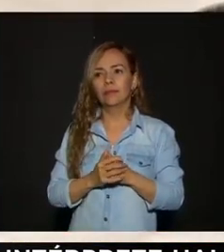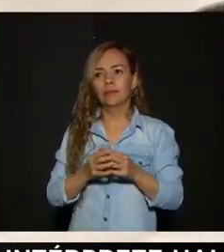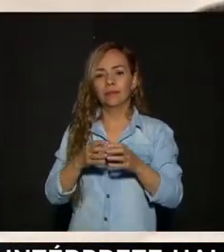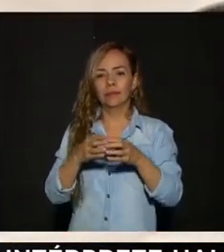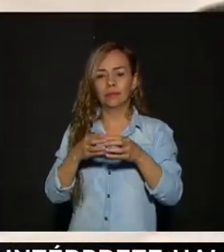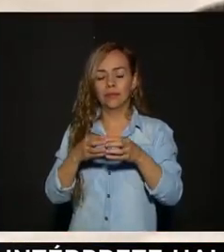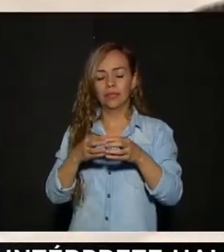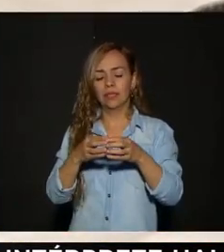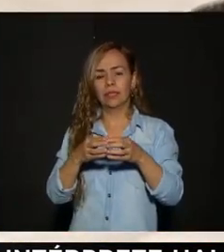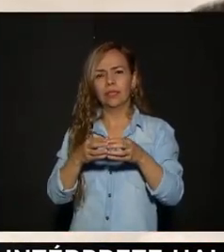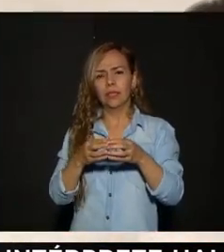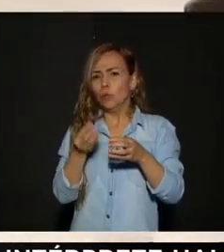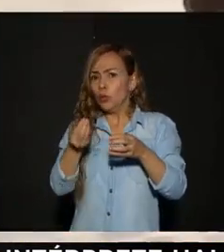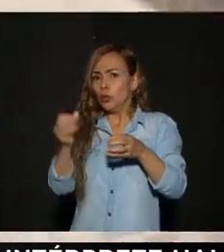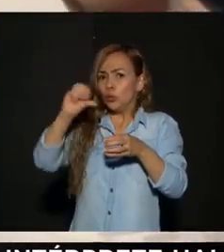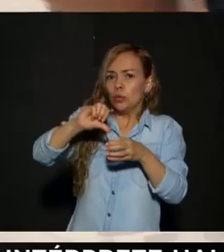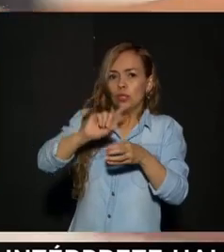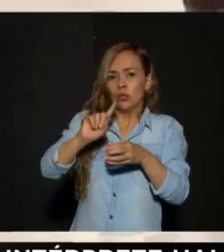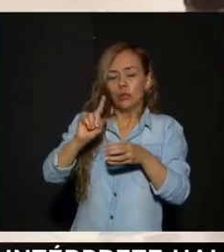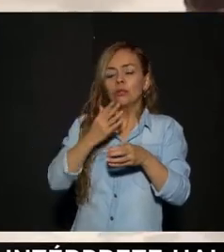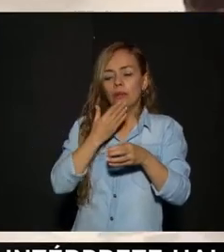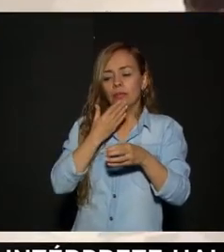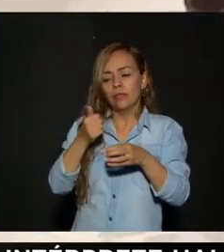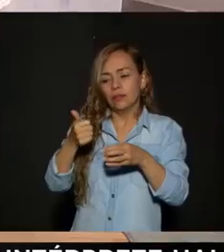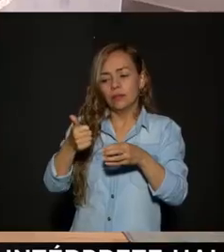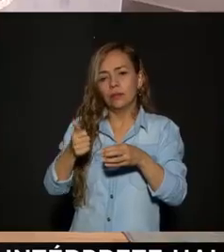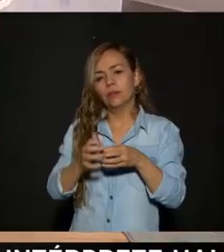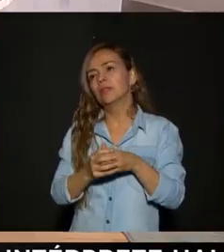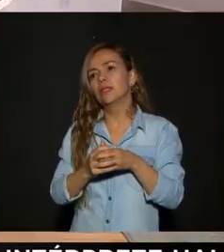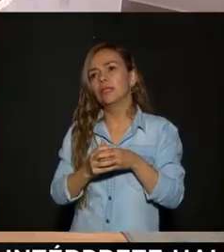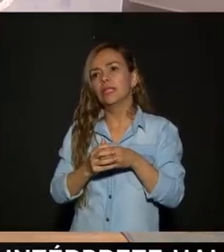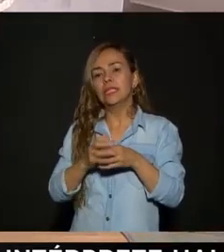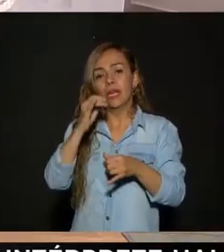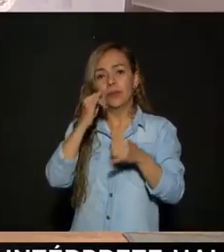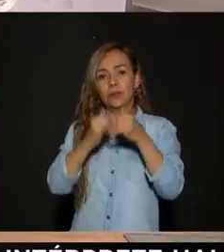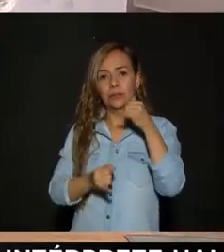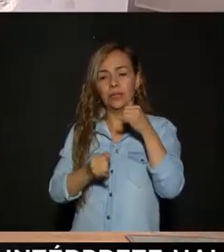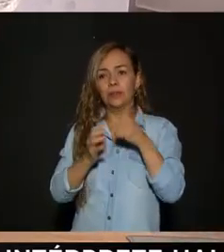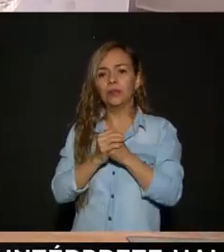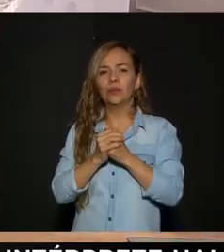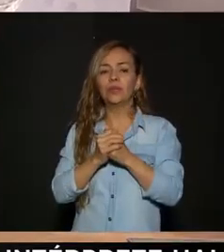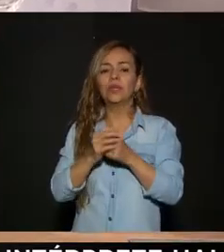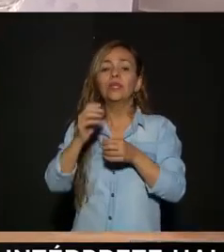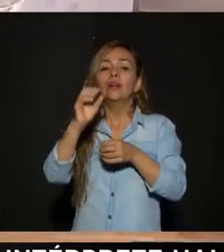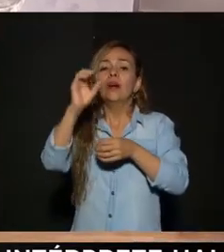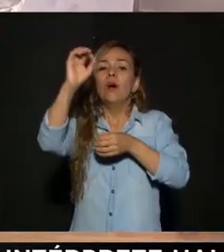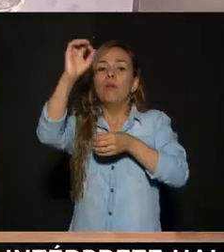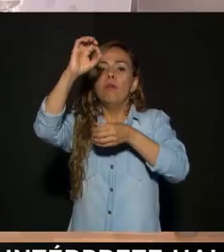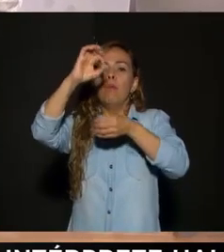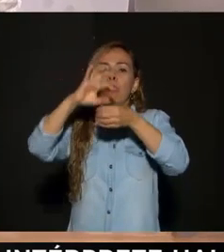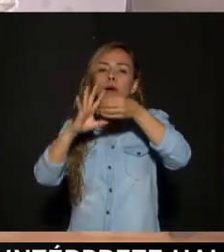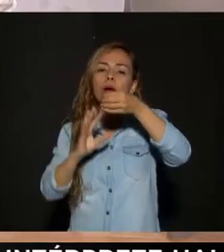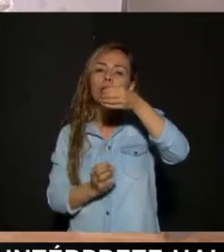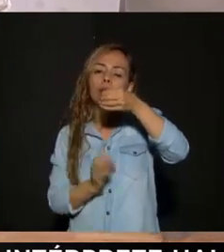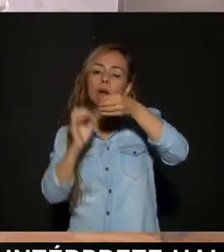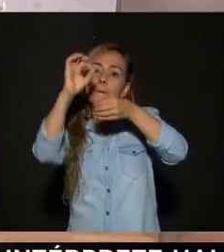echarle mucho. No, así, así. Así está bien. Está bien, sí, así. Listo. Está bien. Sino que como este es más grande. Uh-huh. Y ya por último, la pastilla efervescente.